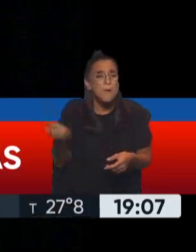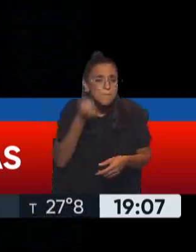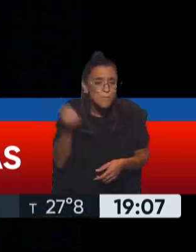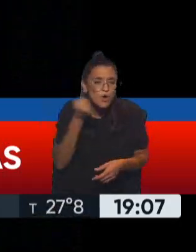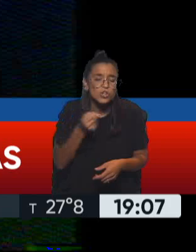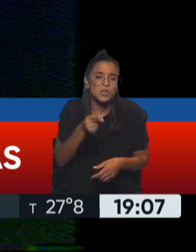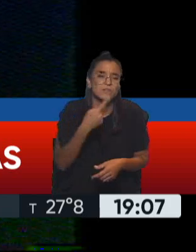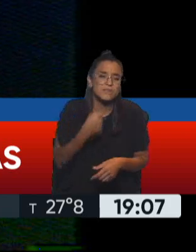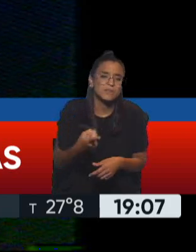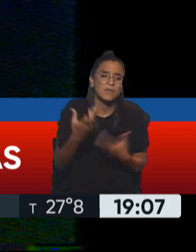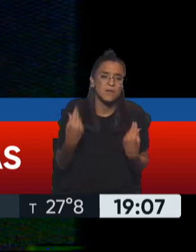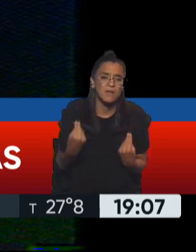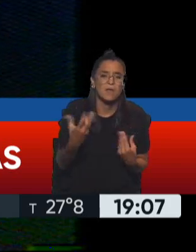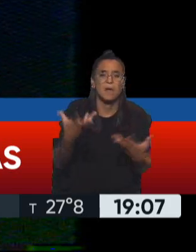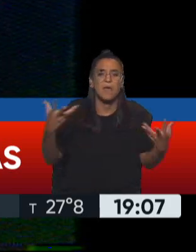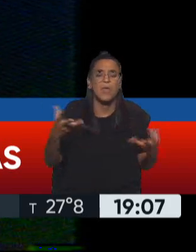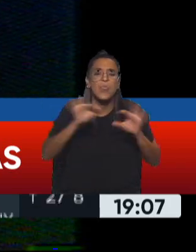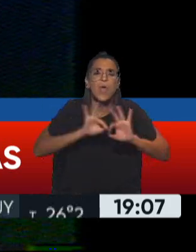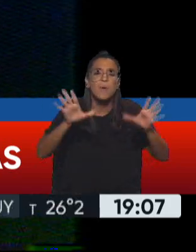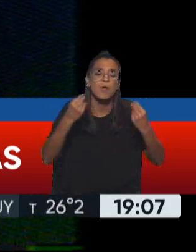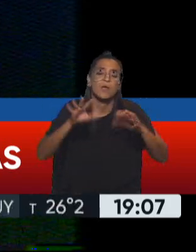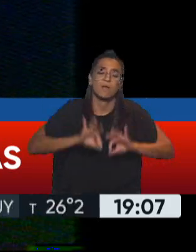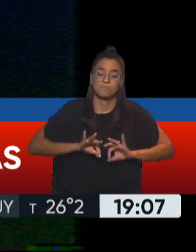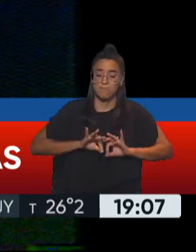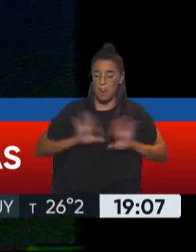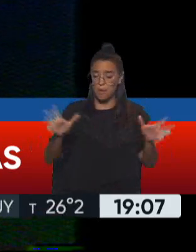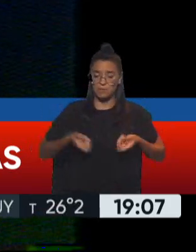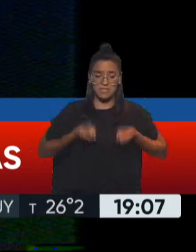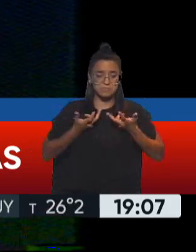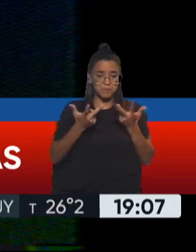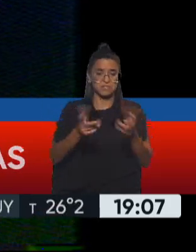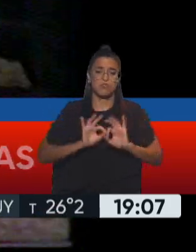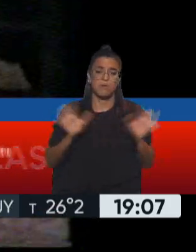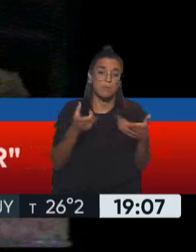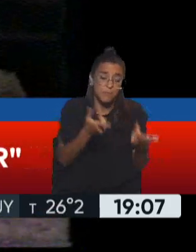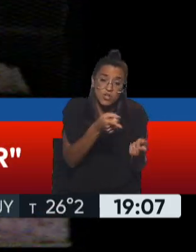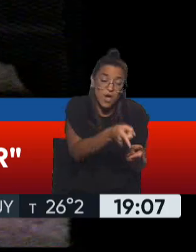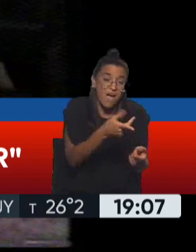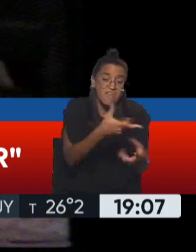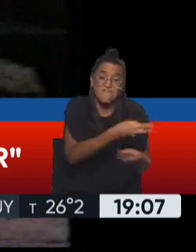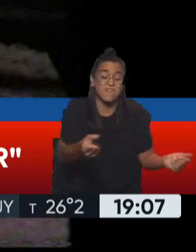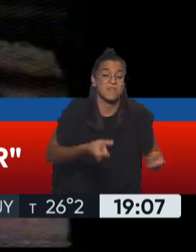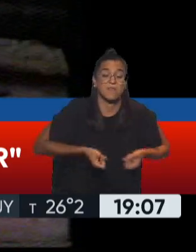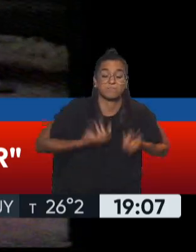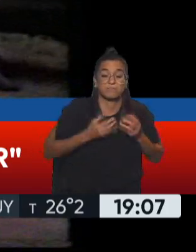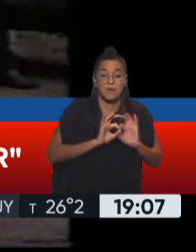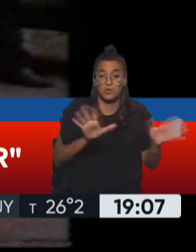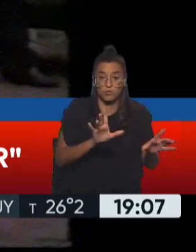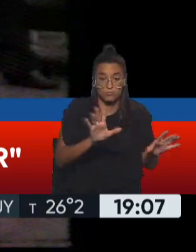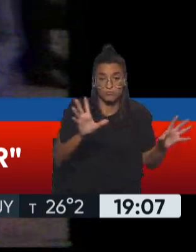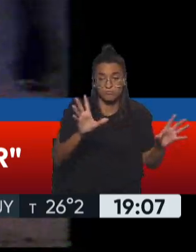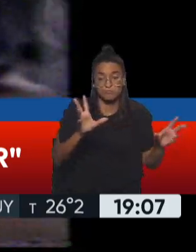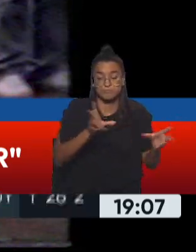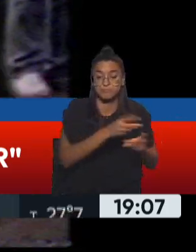es uno de los pilares fundamentales para la democracia, que es la libertad de expresión, que fue justamente lo que se terminó de romper con